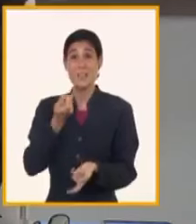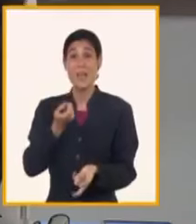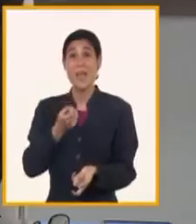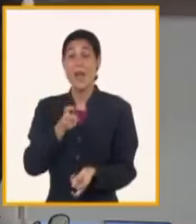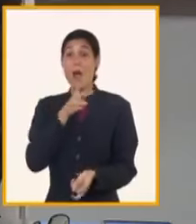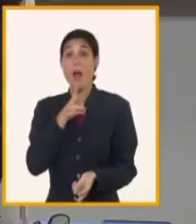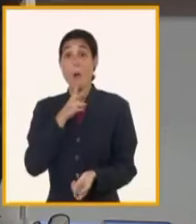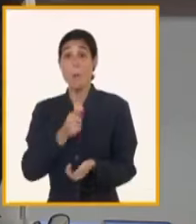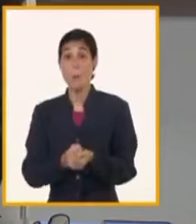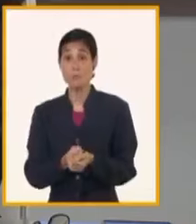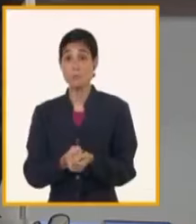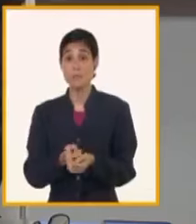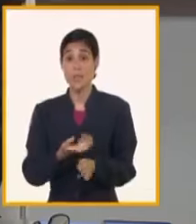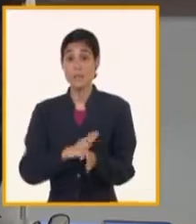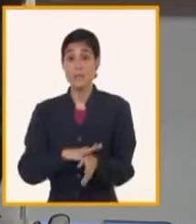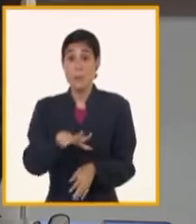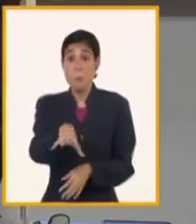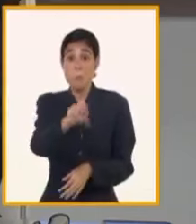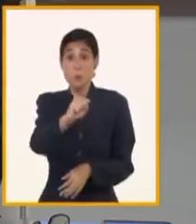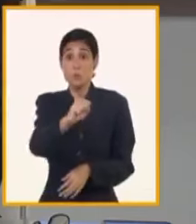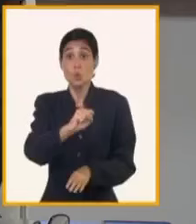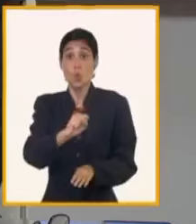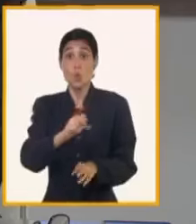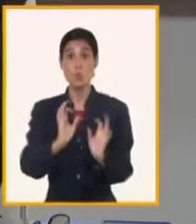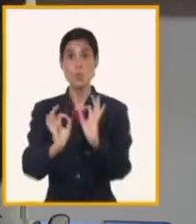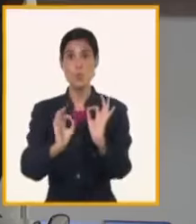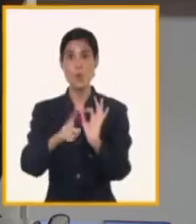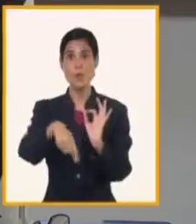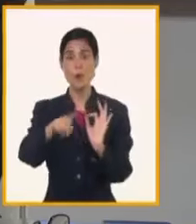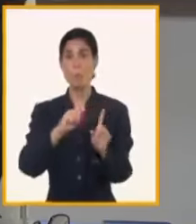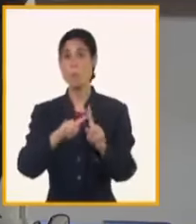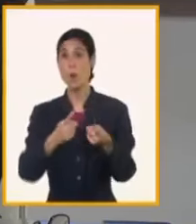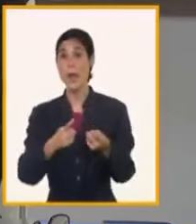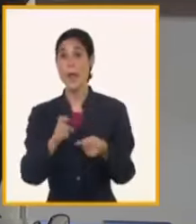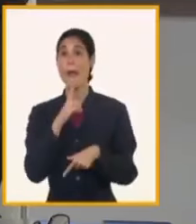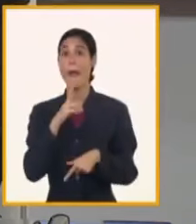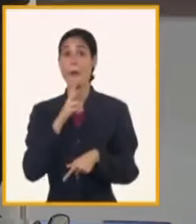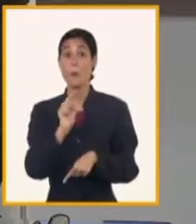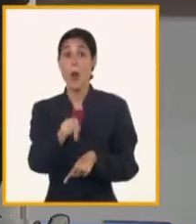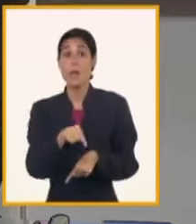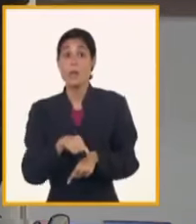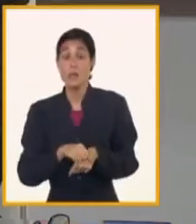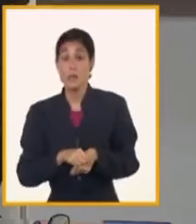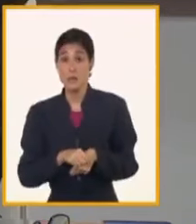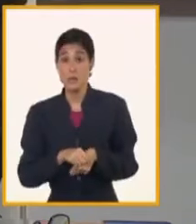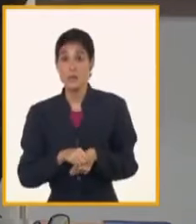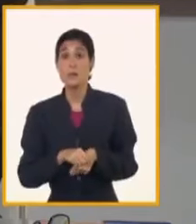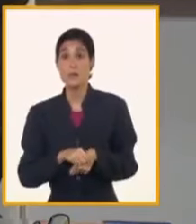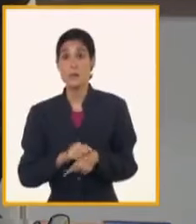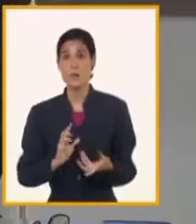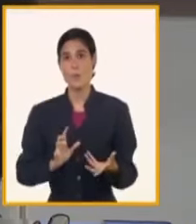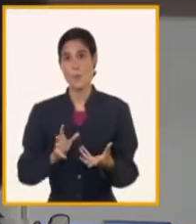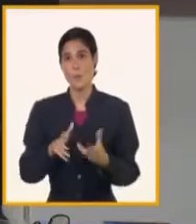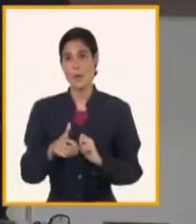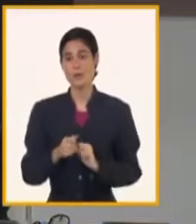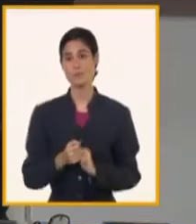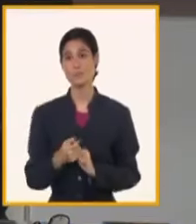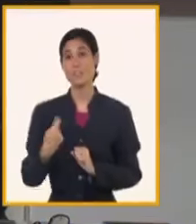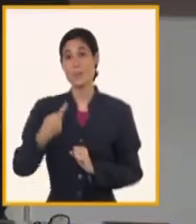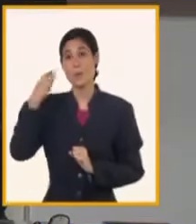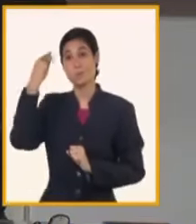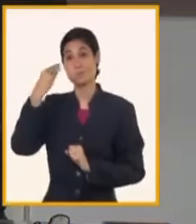hay que tomar una decisión no apag ese circuito Pero eso lo sabe el territorio no me apague ese circuito que hay un bombeo de agua ahí y entonces